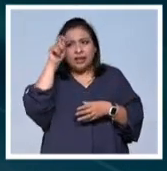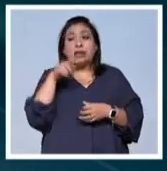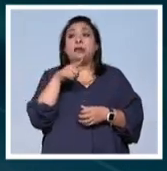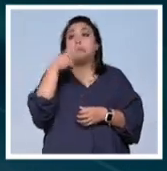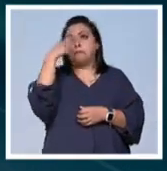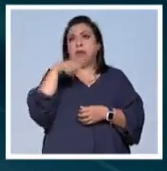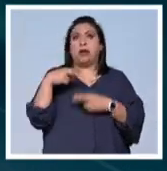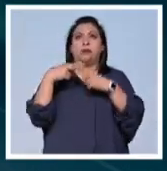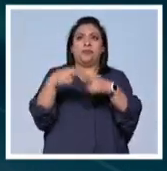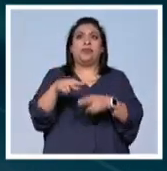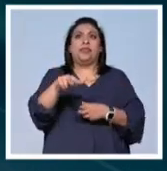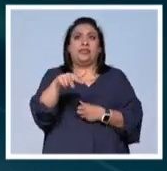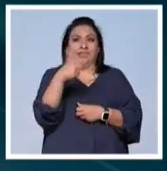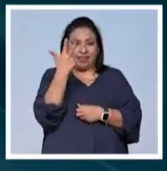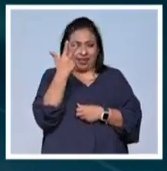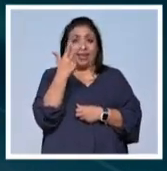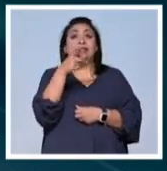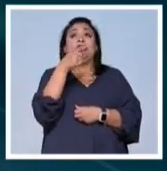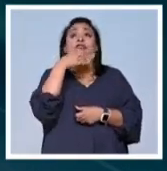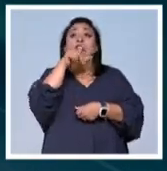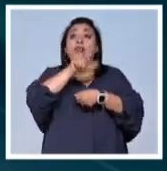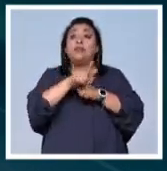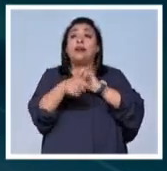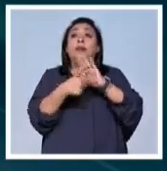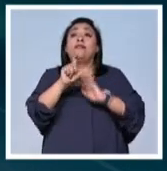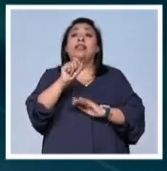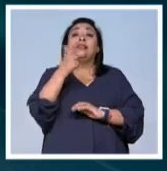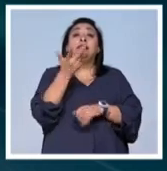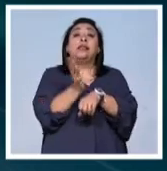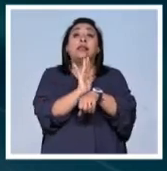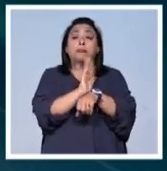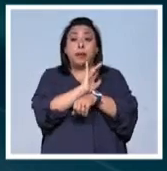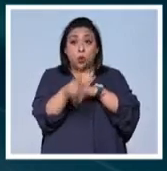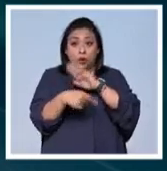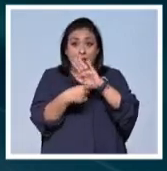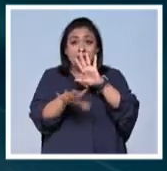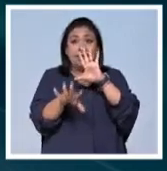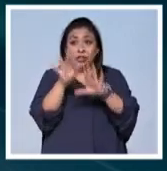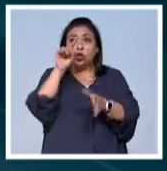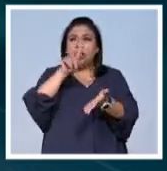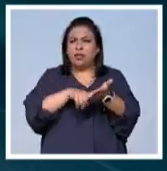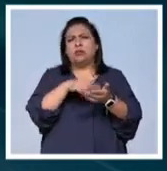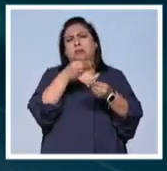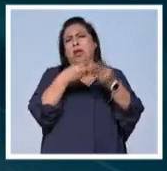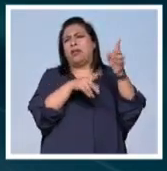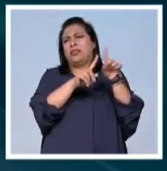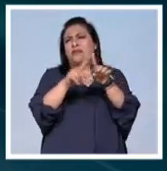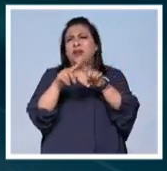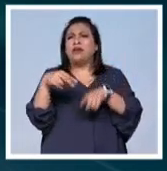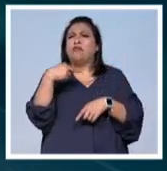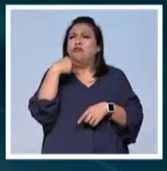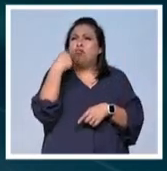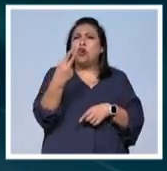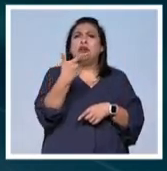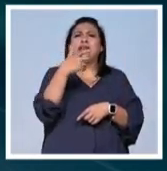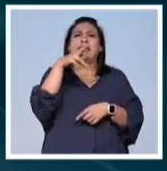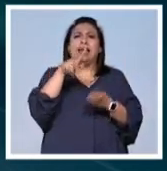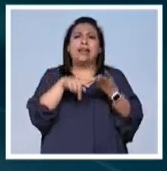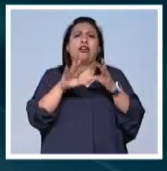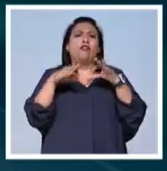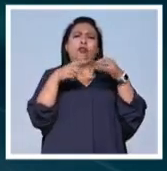para su décimo tercera edición el festival presentará 27 películas la selección incluye una gran diversidad de Voces géneros